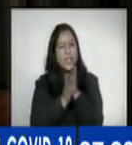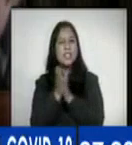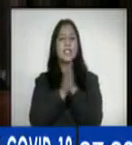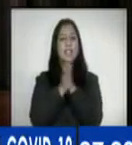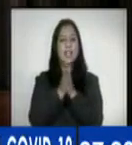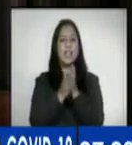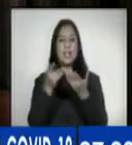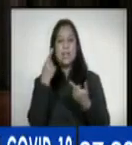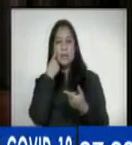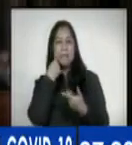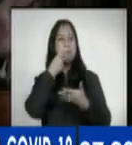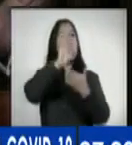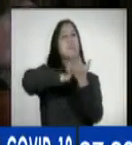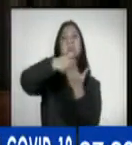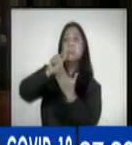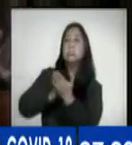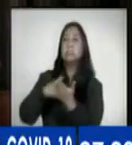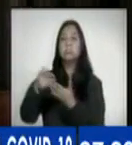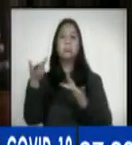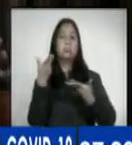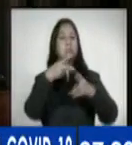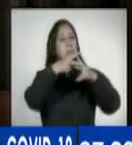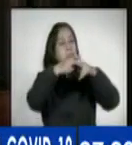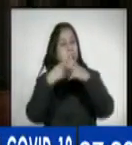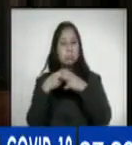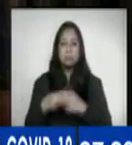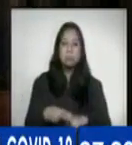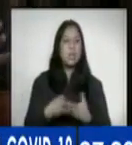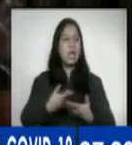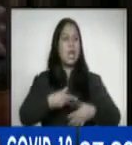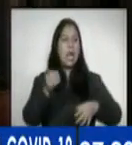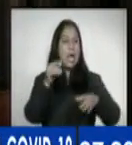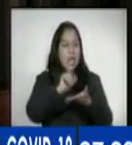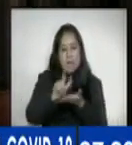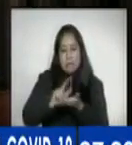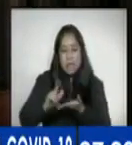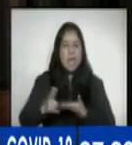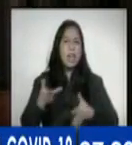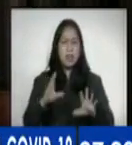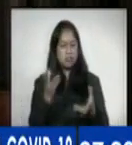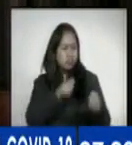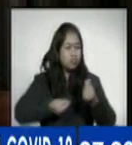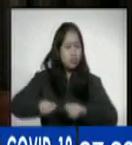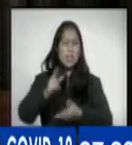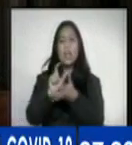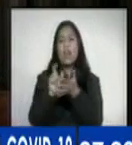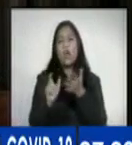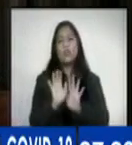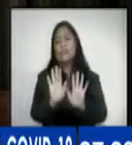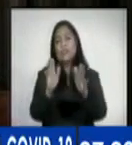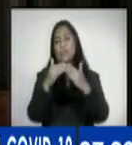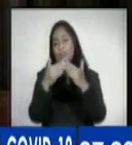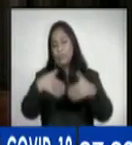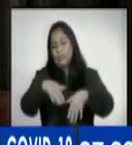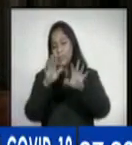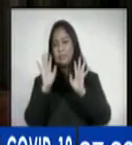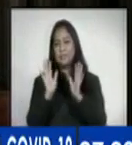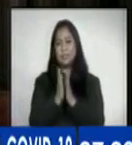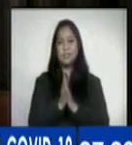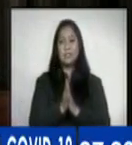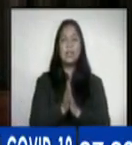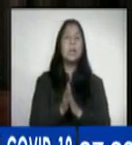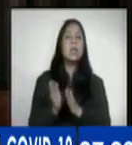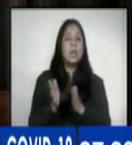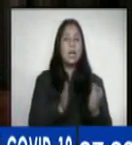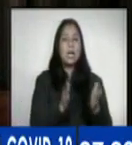una manita de gato a la casa, aproveche a poner en orden el cuarto, haga cosas productivas adentro de su vivienda.